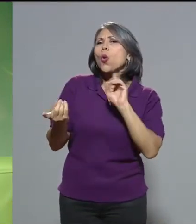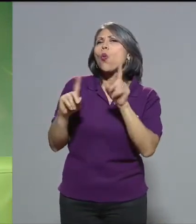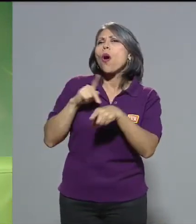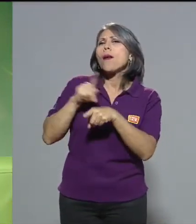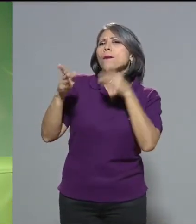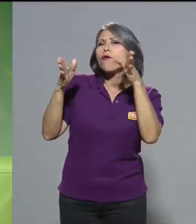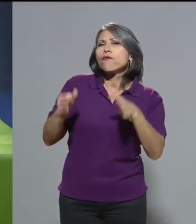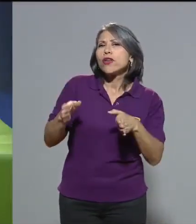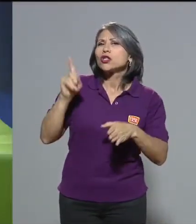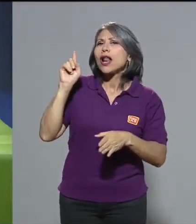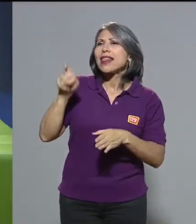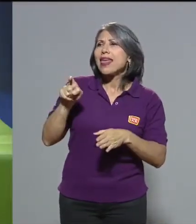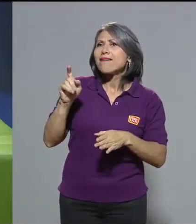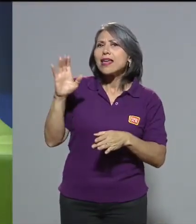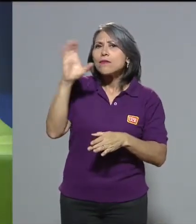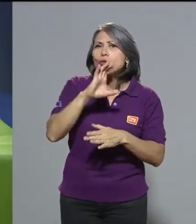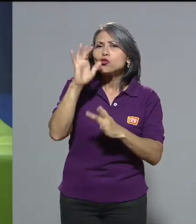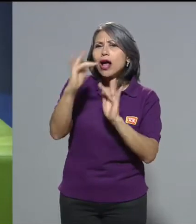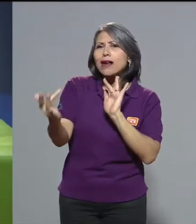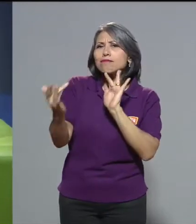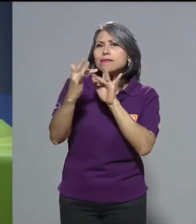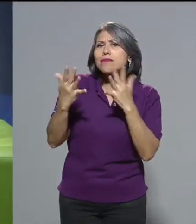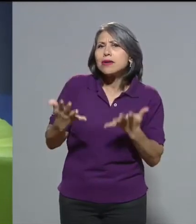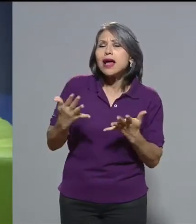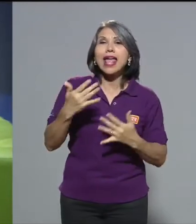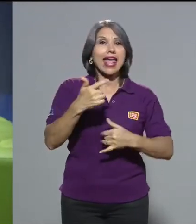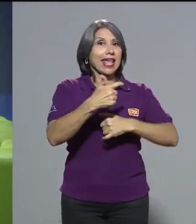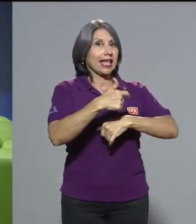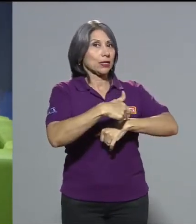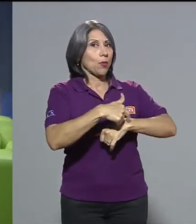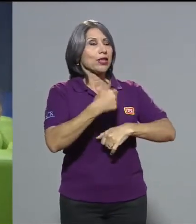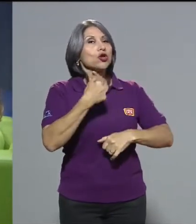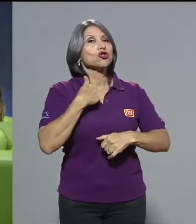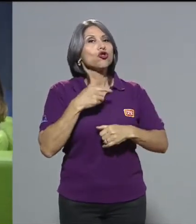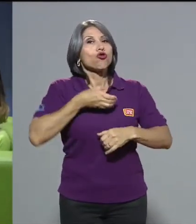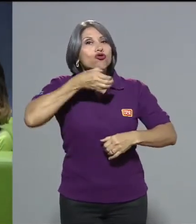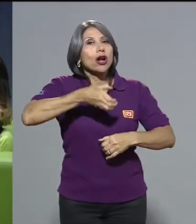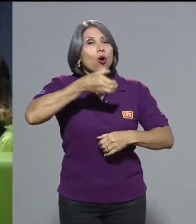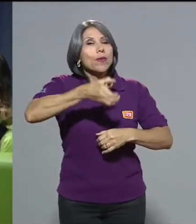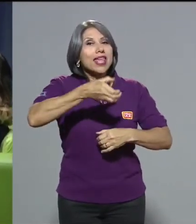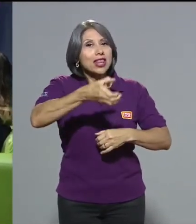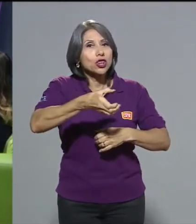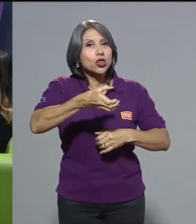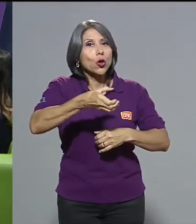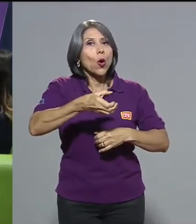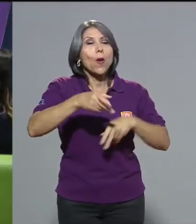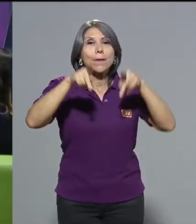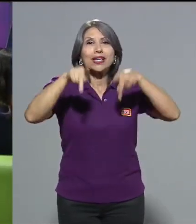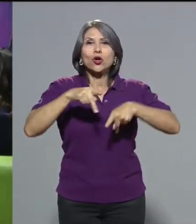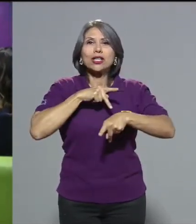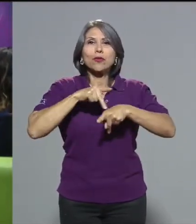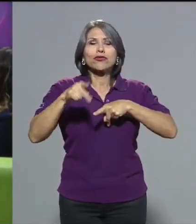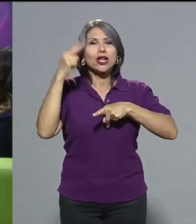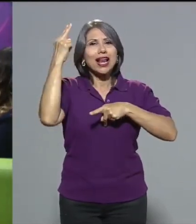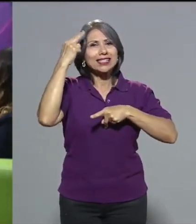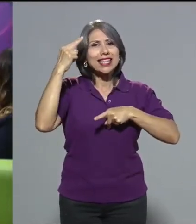este momento yo recomiendo neurodesarrollistas, recomiendo algunos,